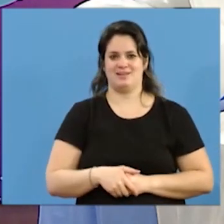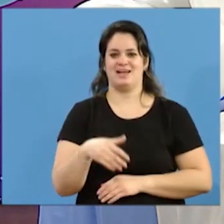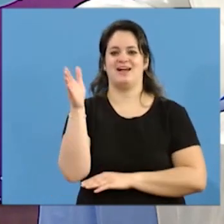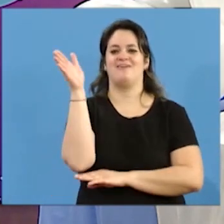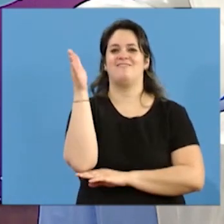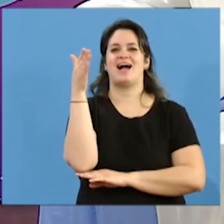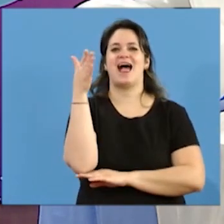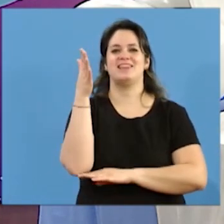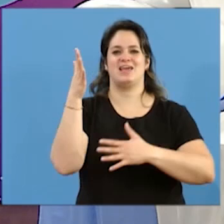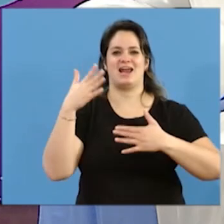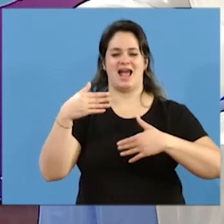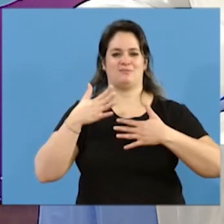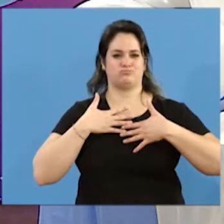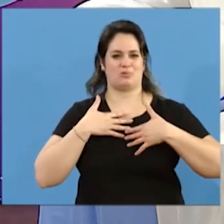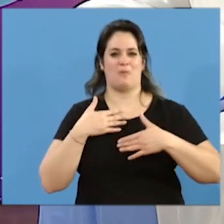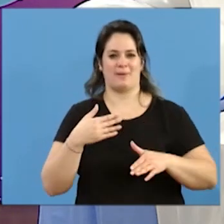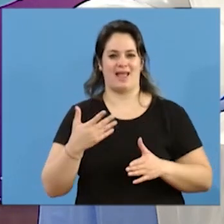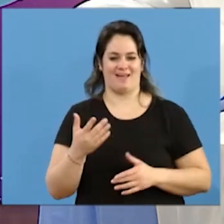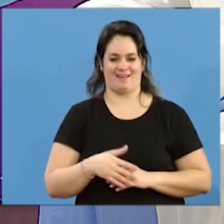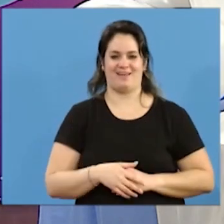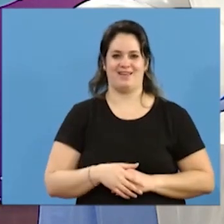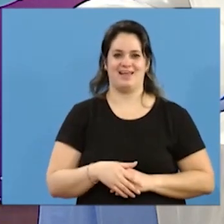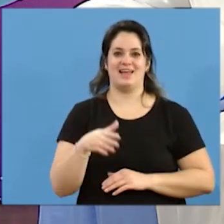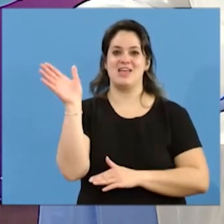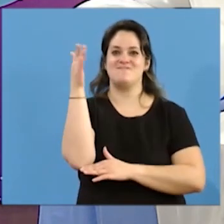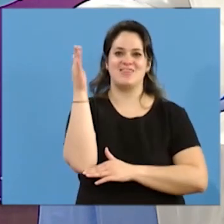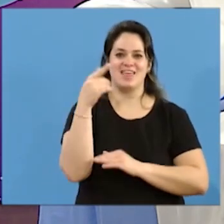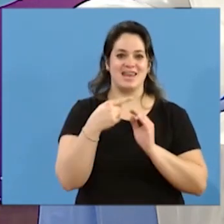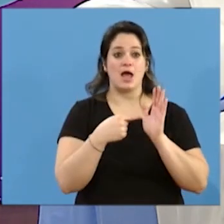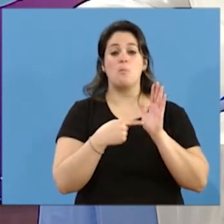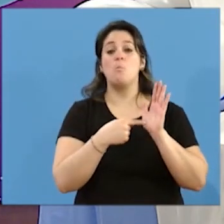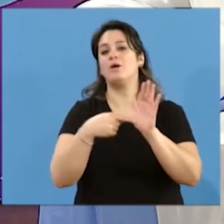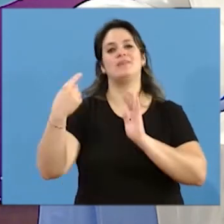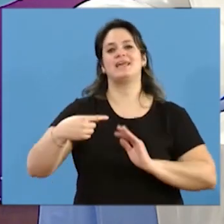Nuestra propia identidad, nuestra